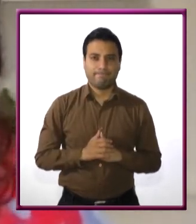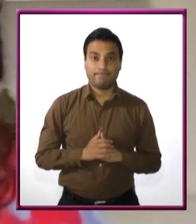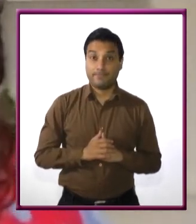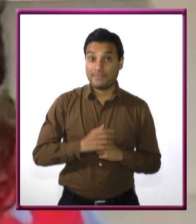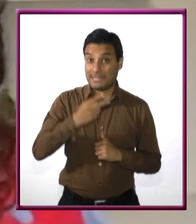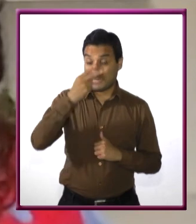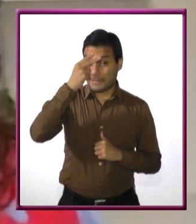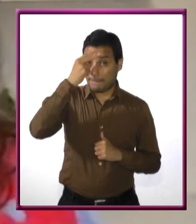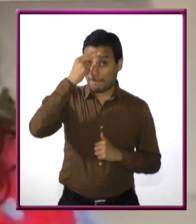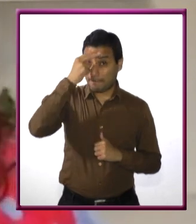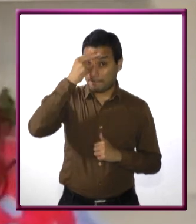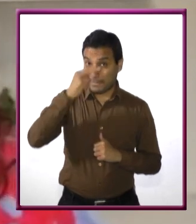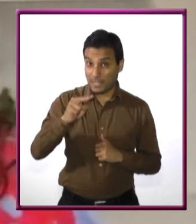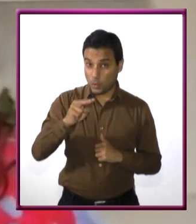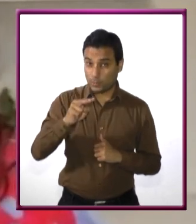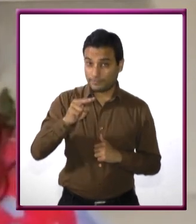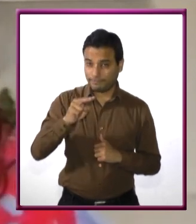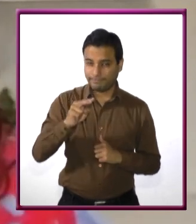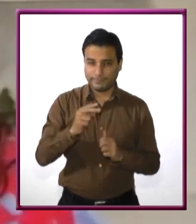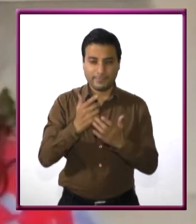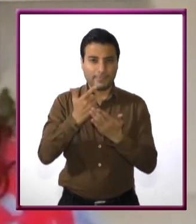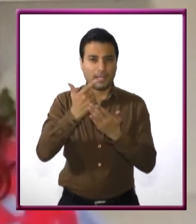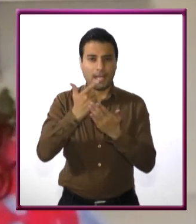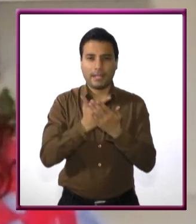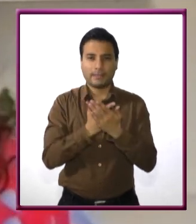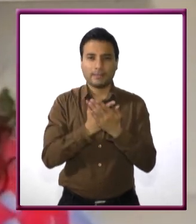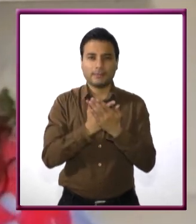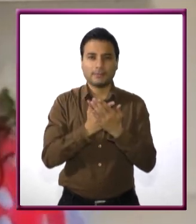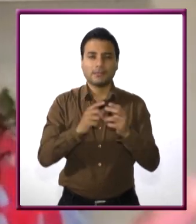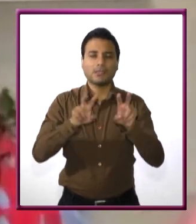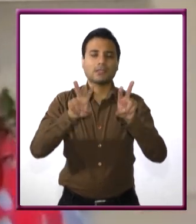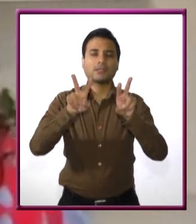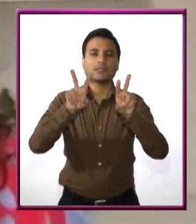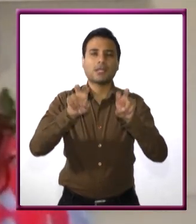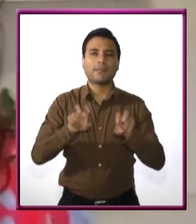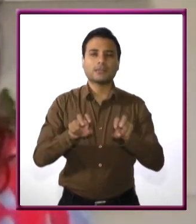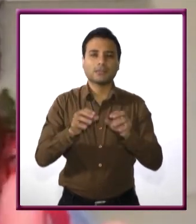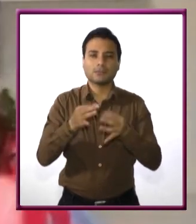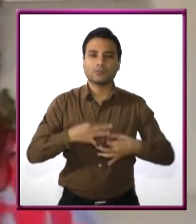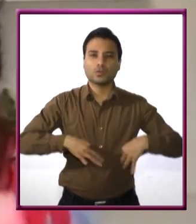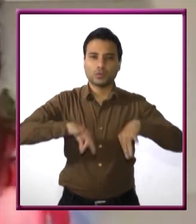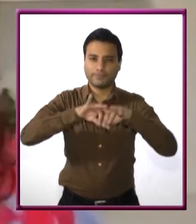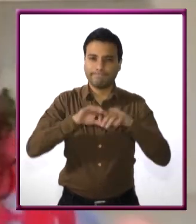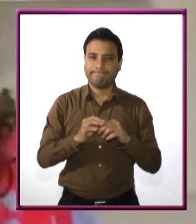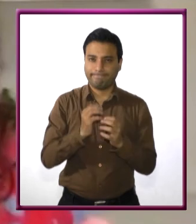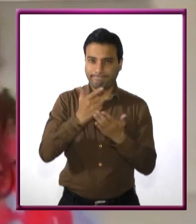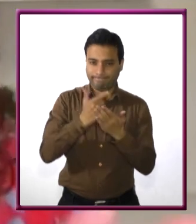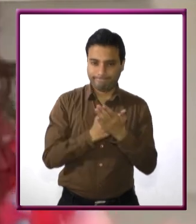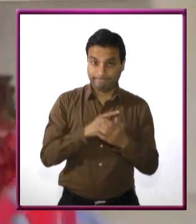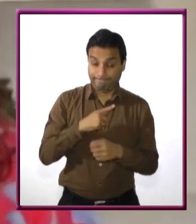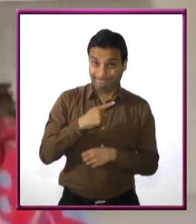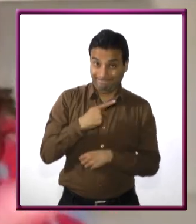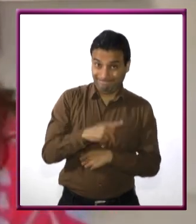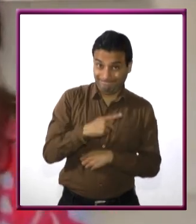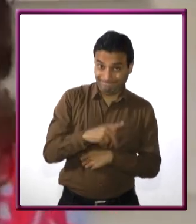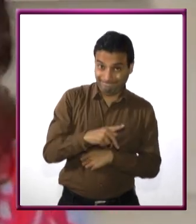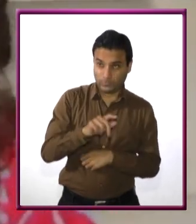Para México, por supuesto, la agenda de prioridades es bastante diferente